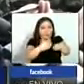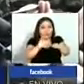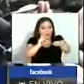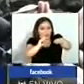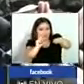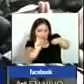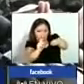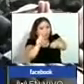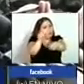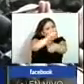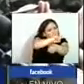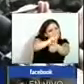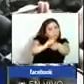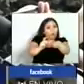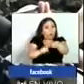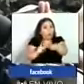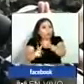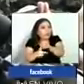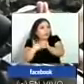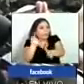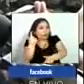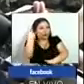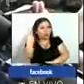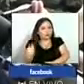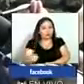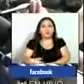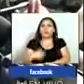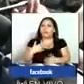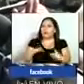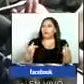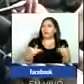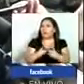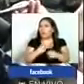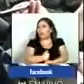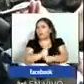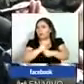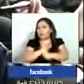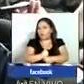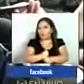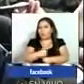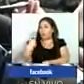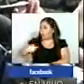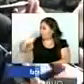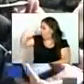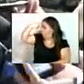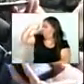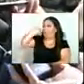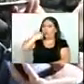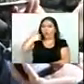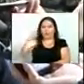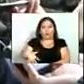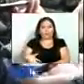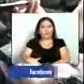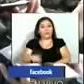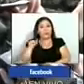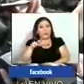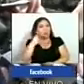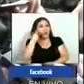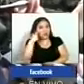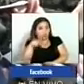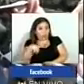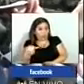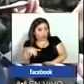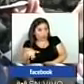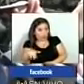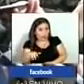Higienización al menos tres veces al día. Vamos a garantizar también que se tome temperatura en las instalaciones. Y no